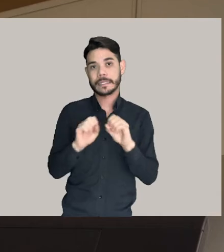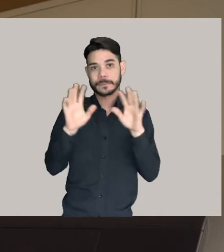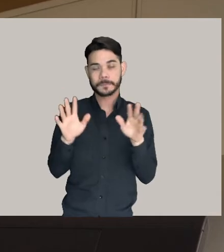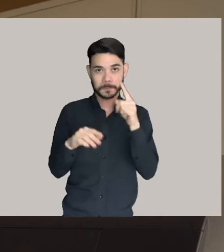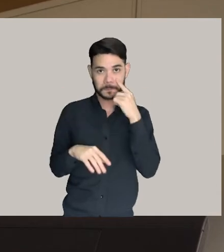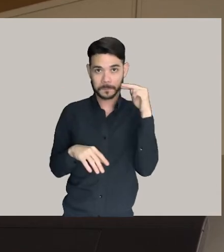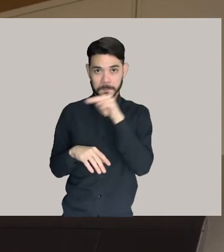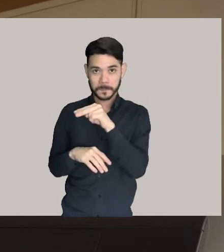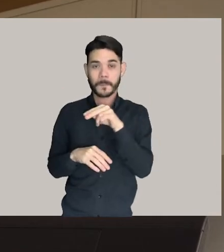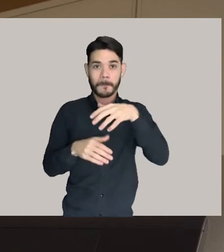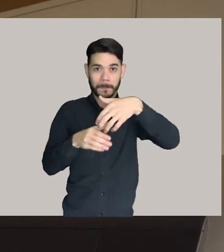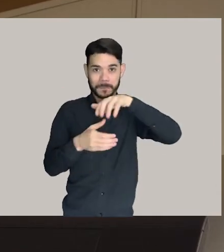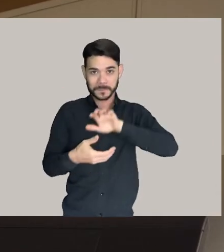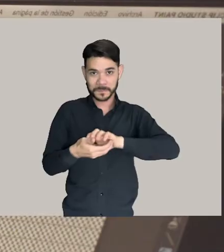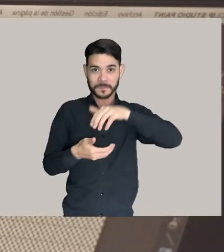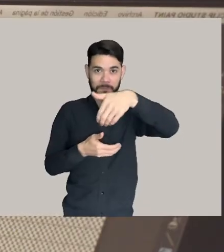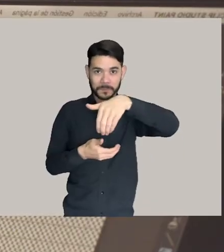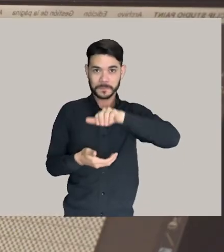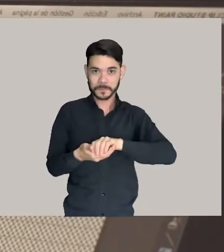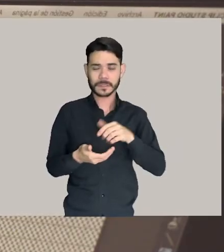detalladamente. Digamos, observen el baúl.